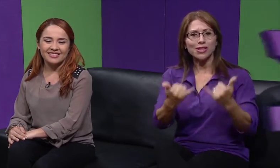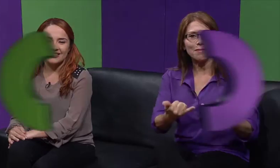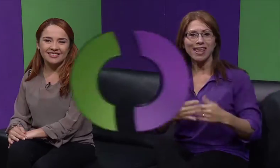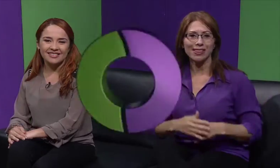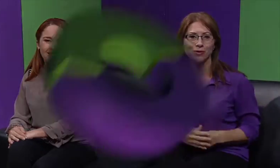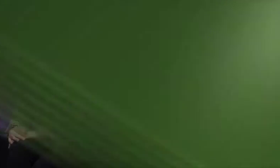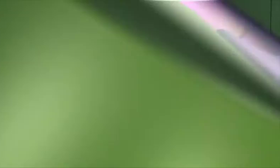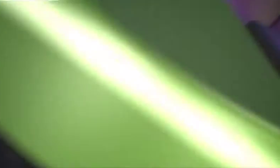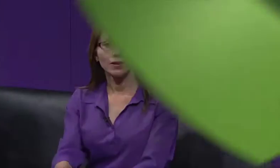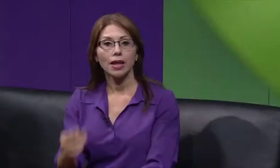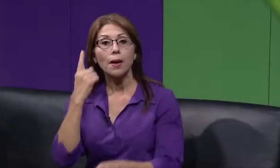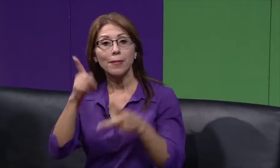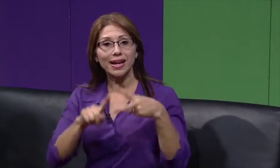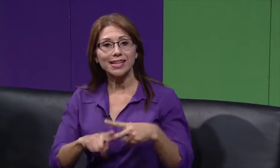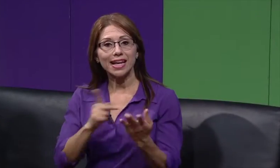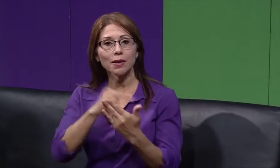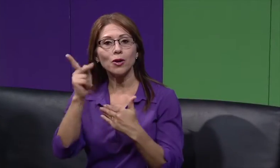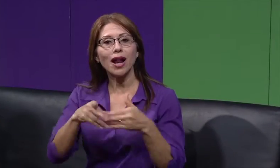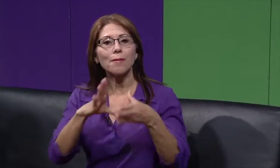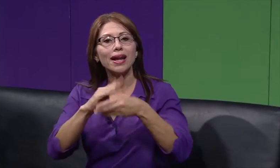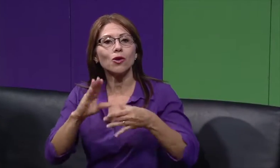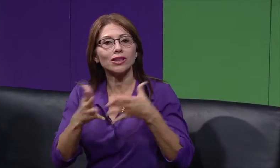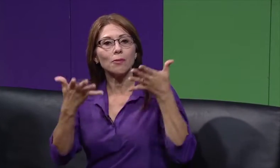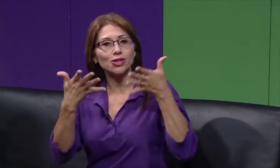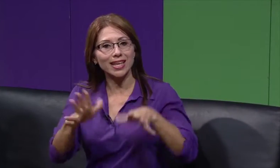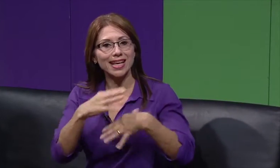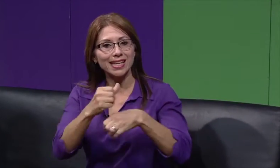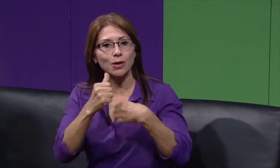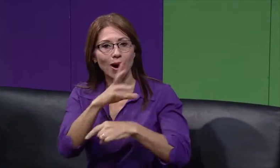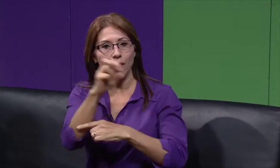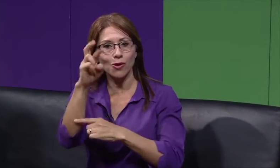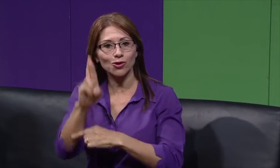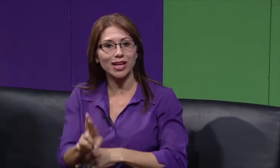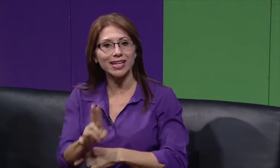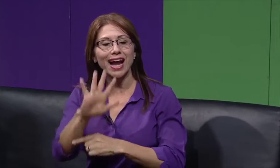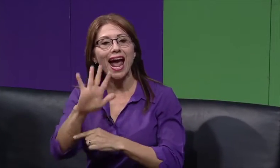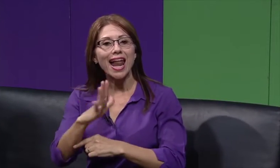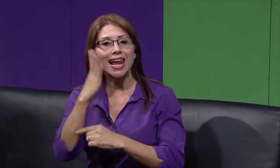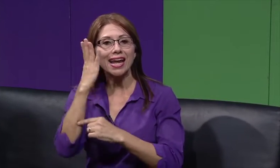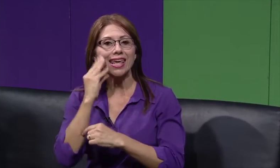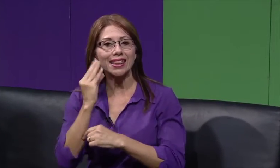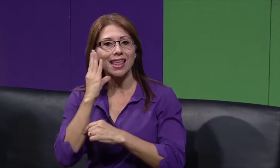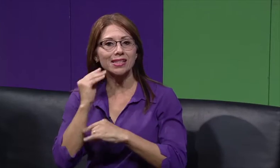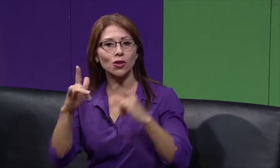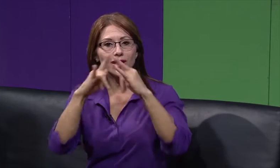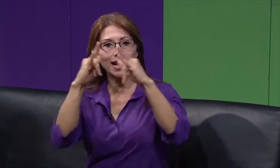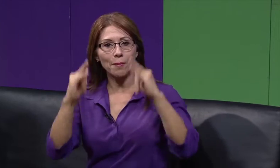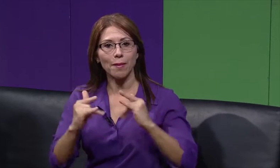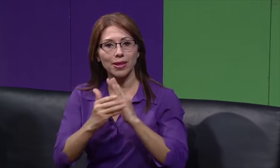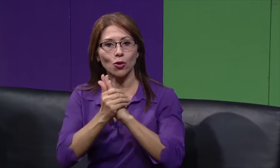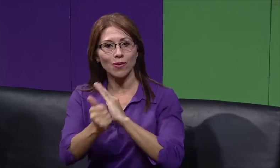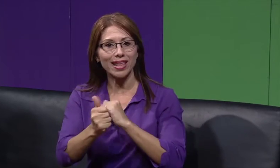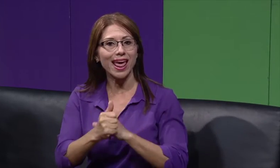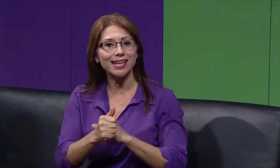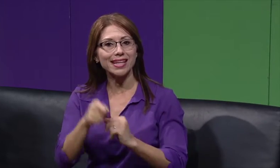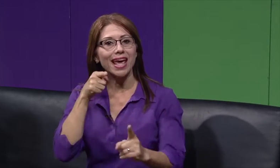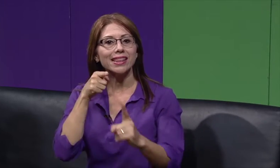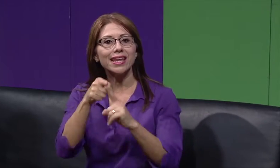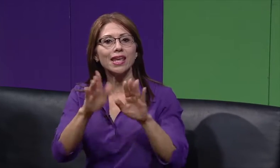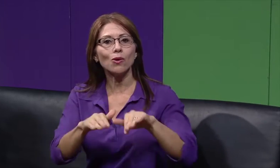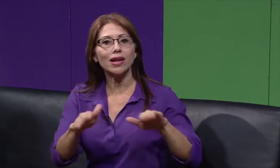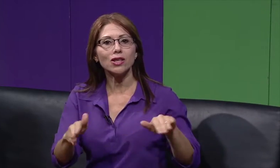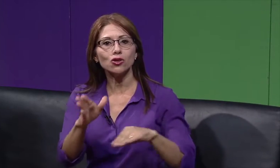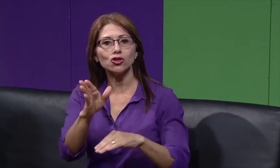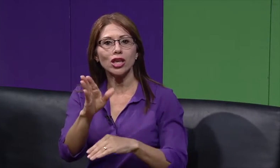Comenzamos de inmediato. Para iniciar el programa le contamos que ya se llevó a cabo en Costa Rica la quinta edición del Campamento de Habilidades